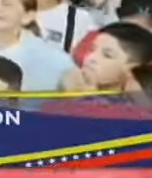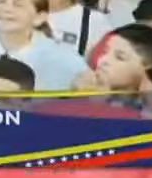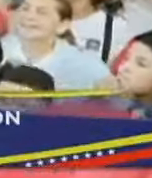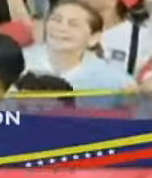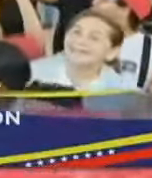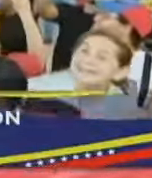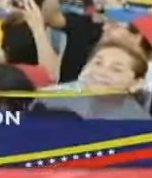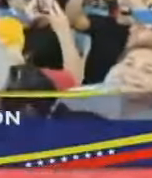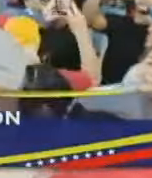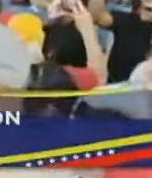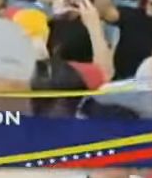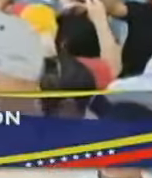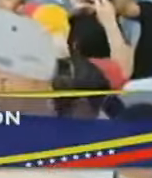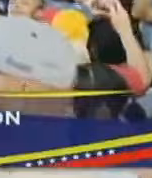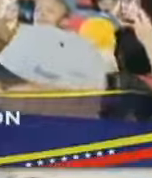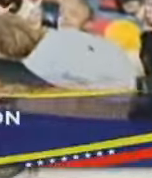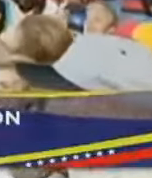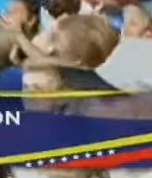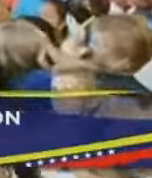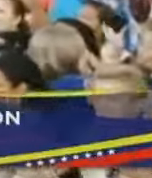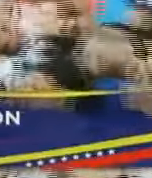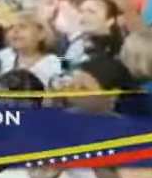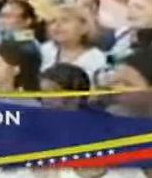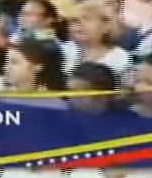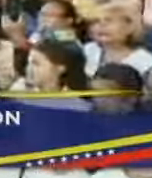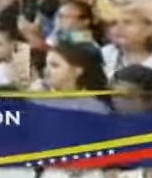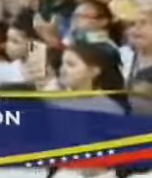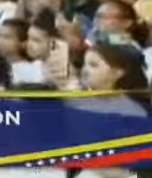Que Dios me la bendiga.